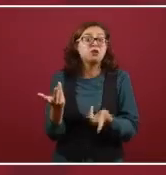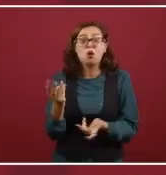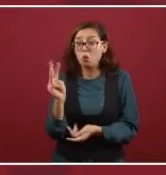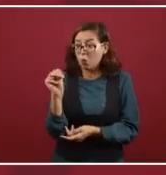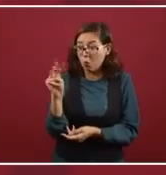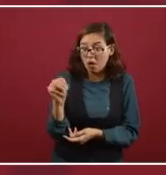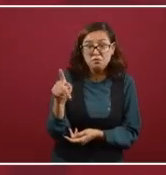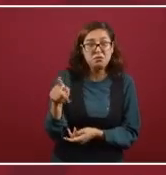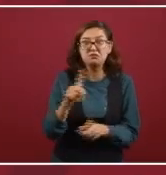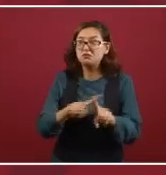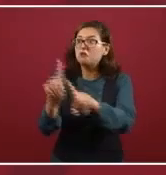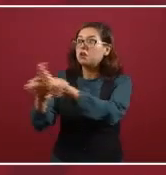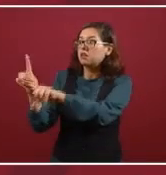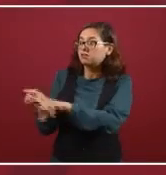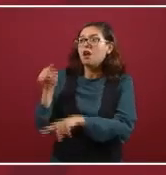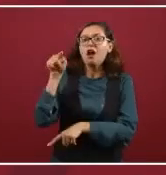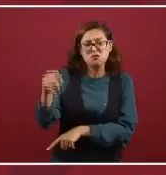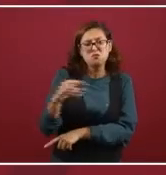esas tiendas.